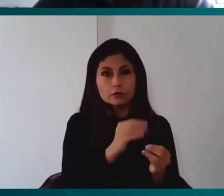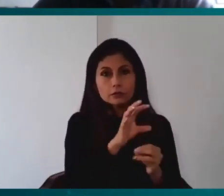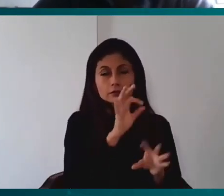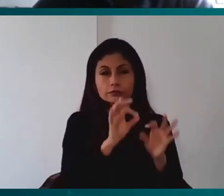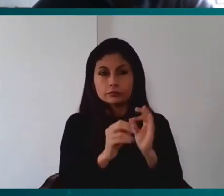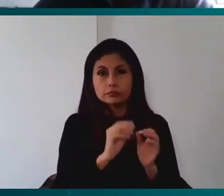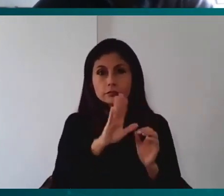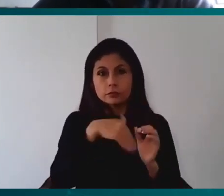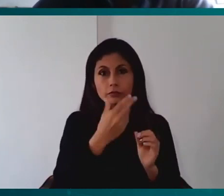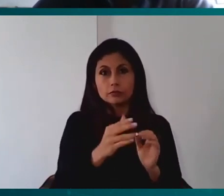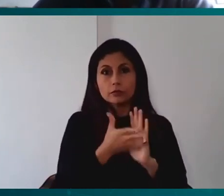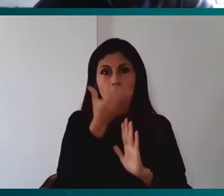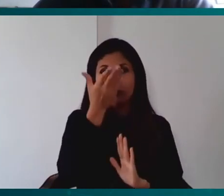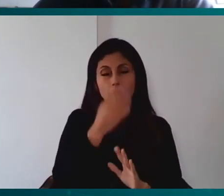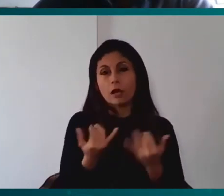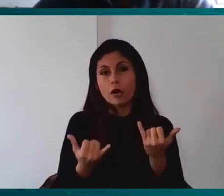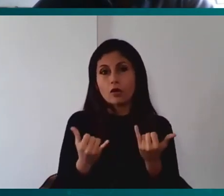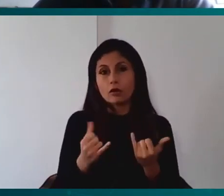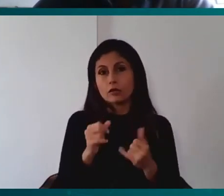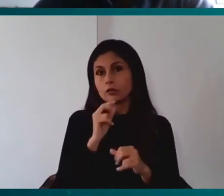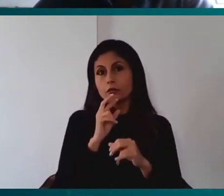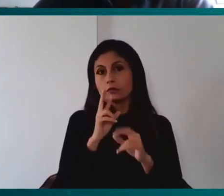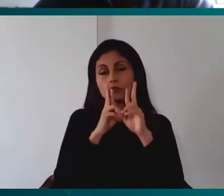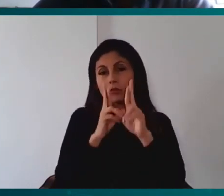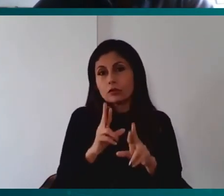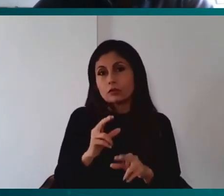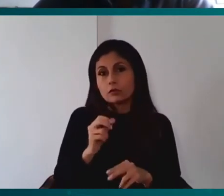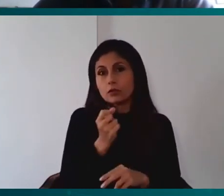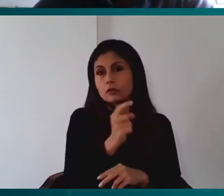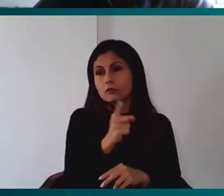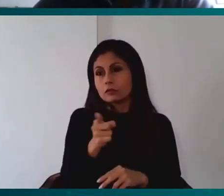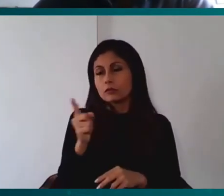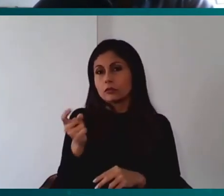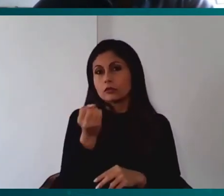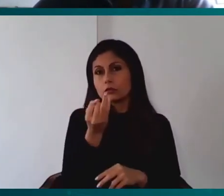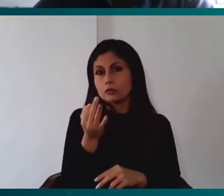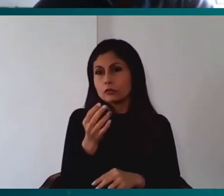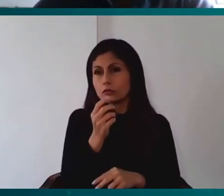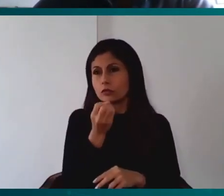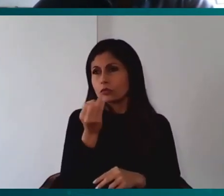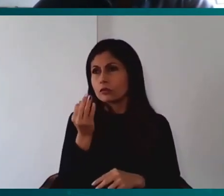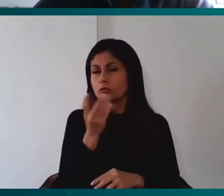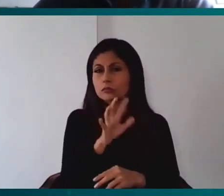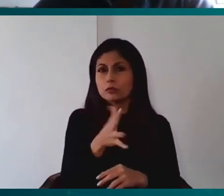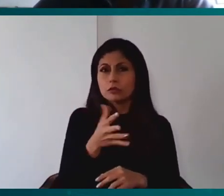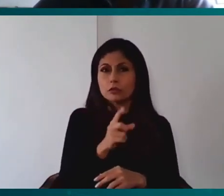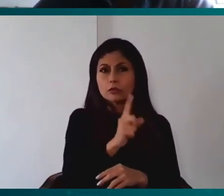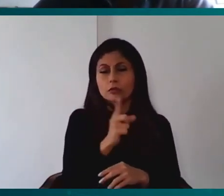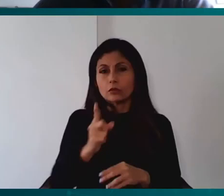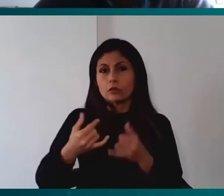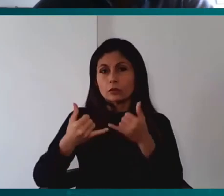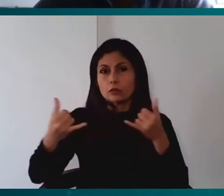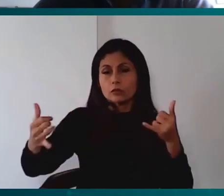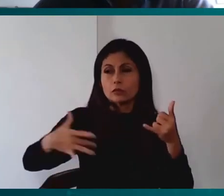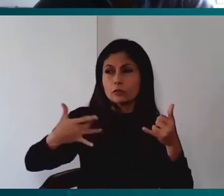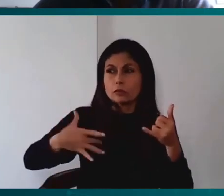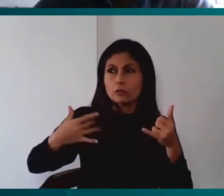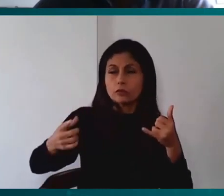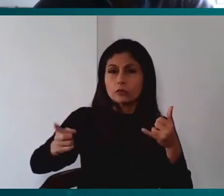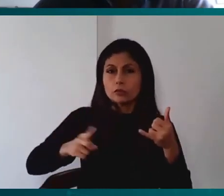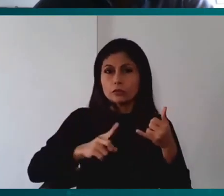operación. Sí, en este momento hay algunos sensores estándar